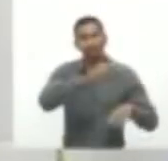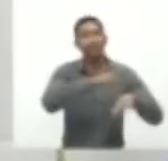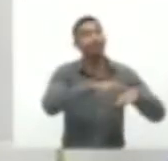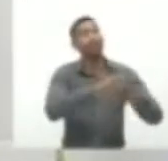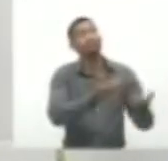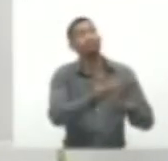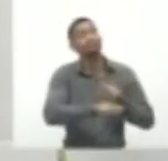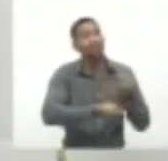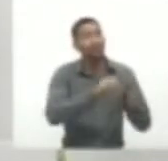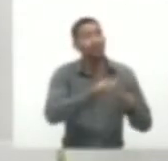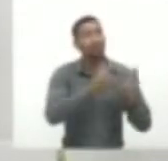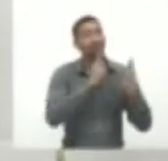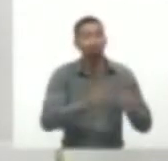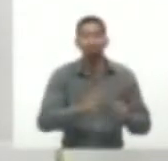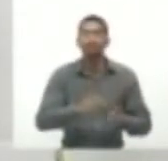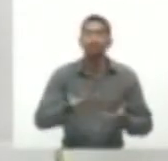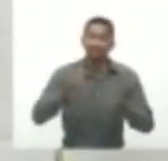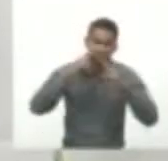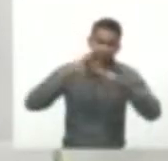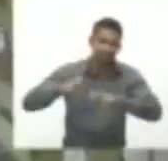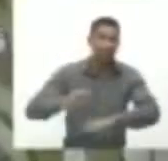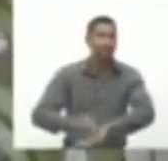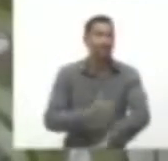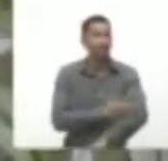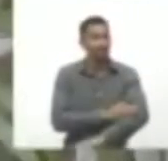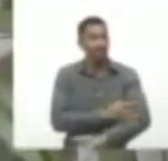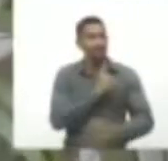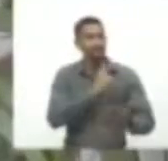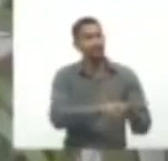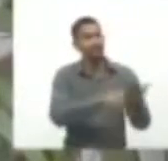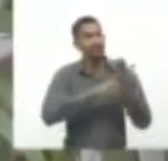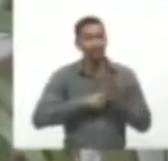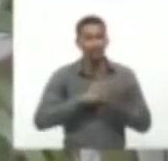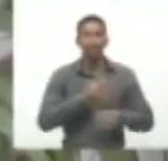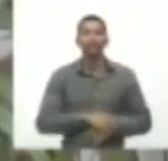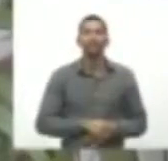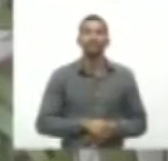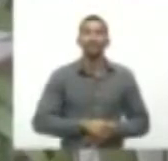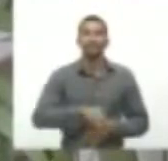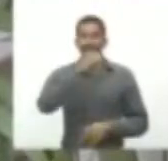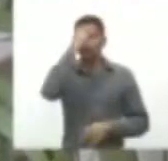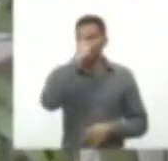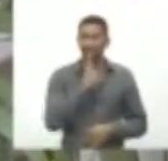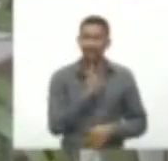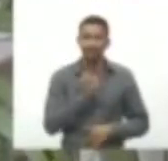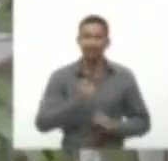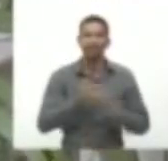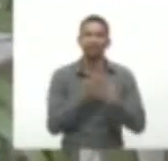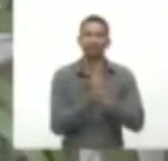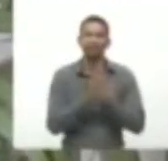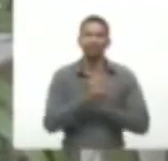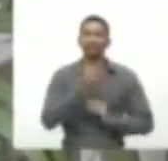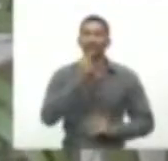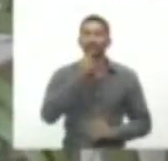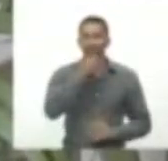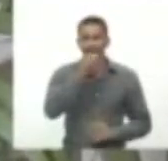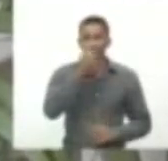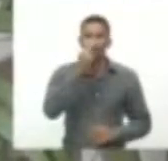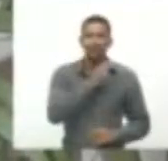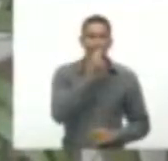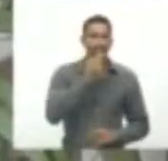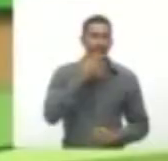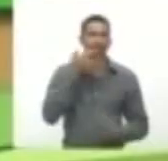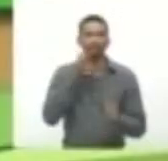resultados de las gestiones adelantadas a ese respecto. Desde Santa Marta informó Nisbitney Gutiérrez, las noticias, un compromiso con la